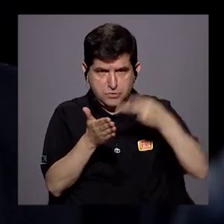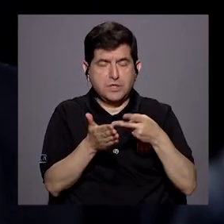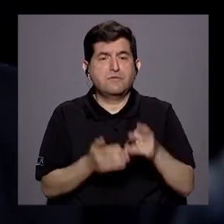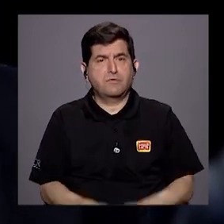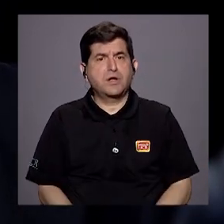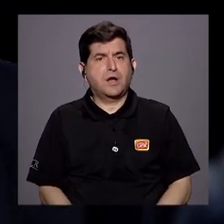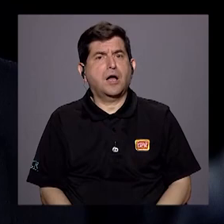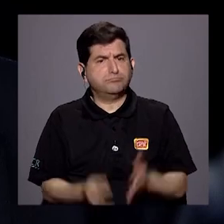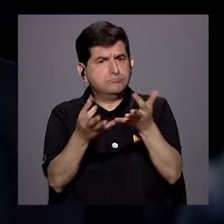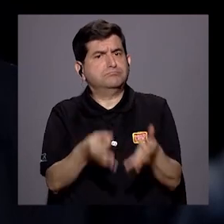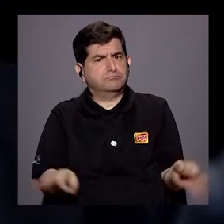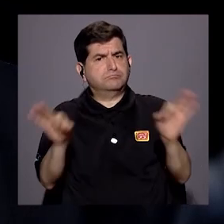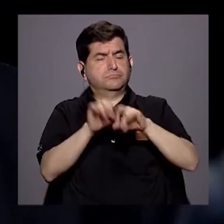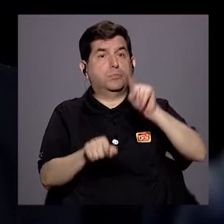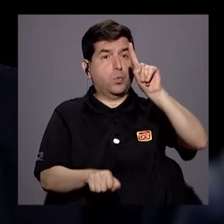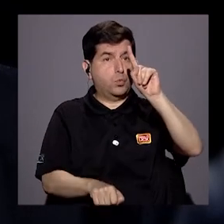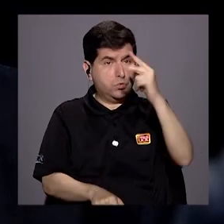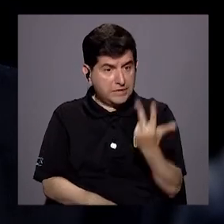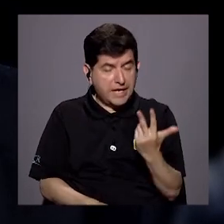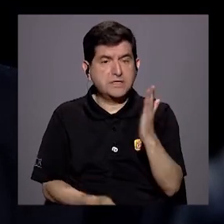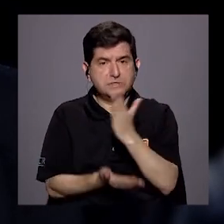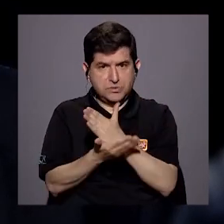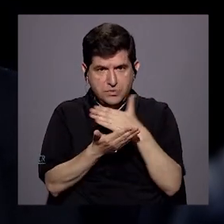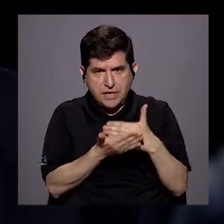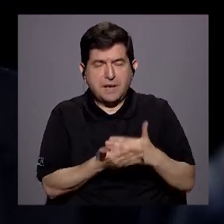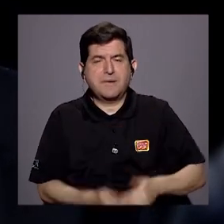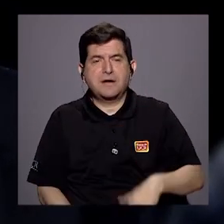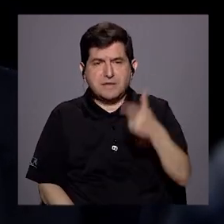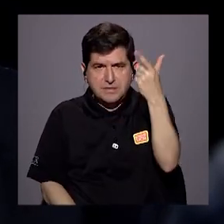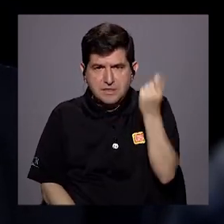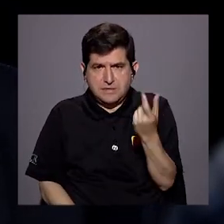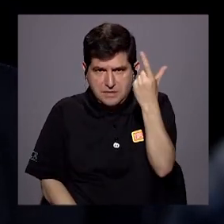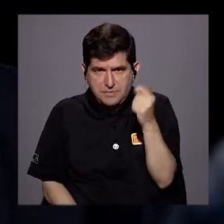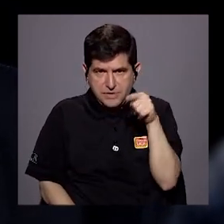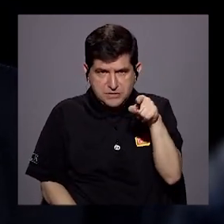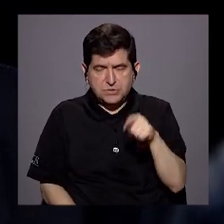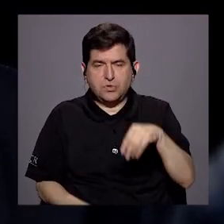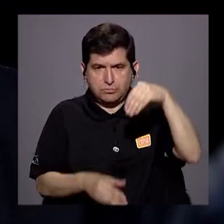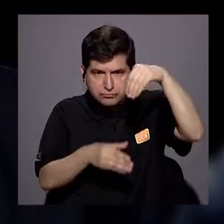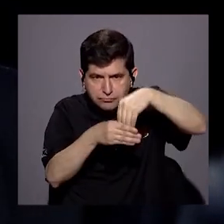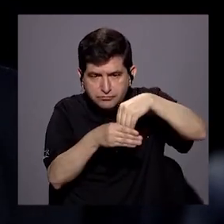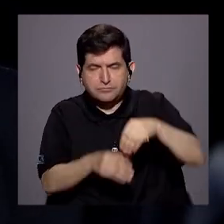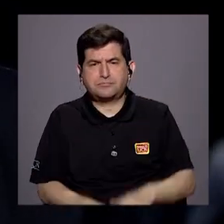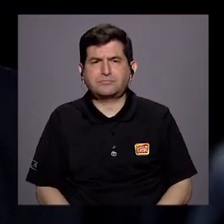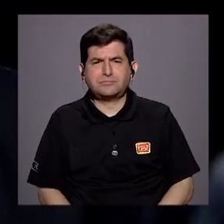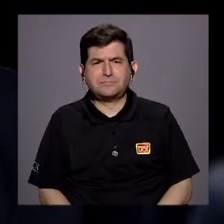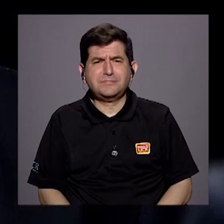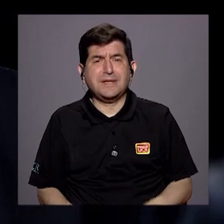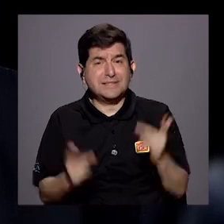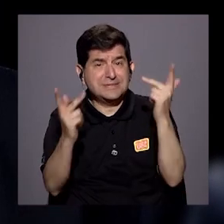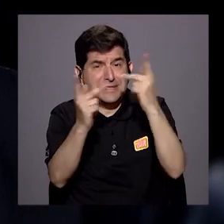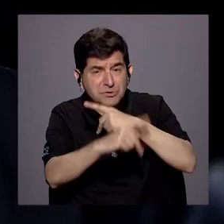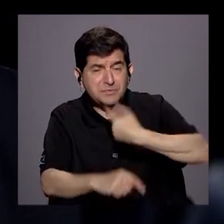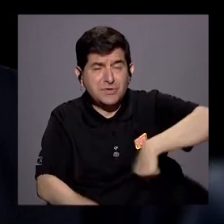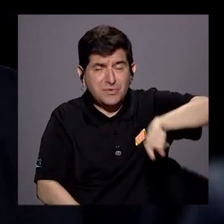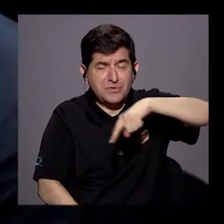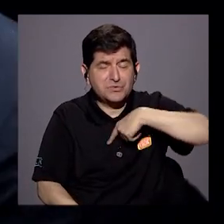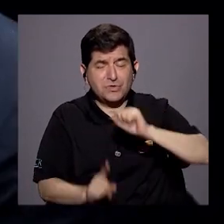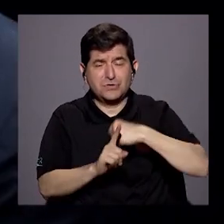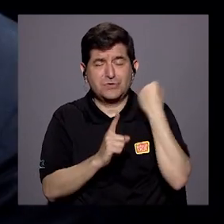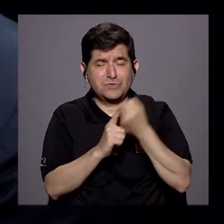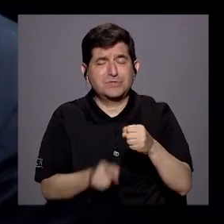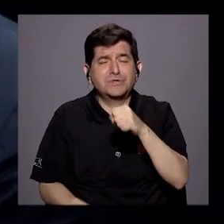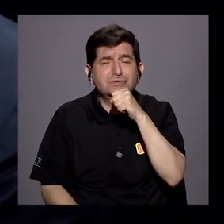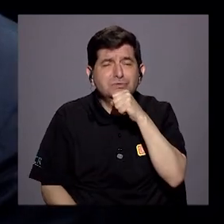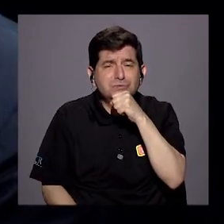mucho a significar la tercera parte de su pensión lo que va a ver es que desde ahí estamos estamos más fregados cuando estamos mayores y